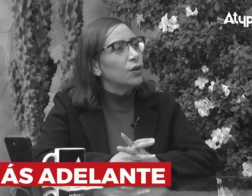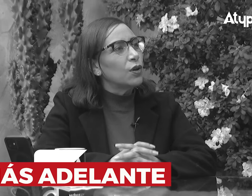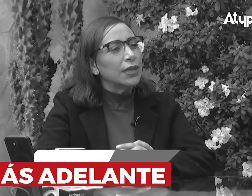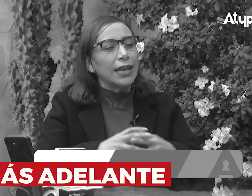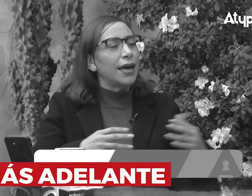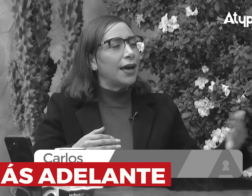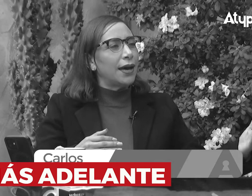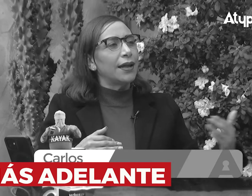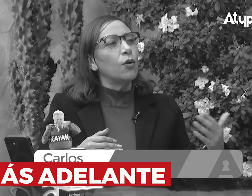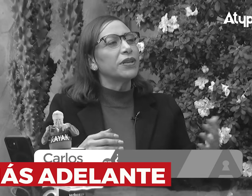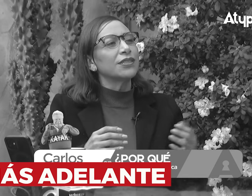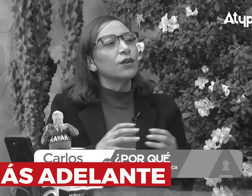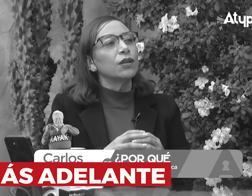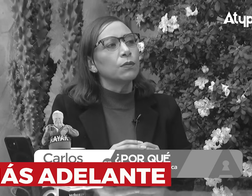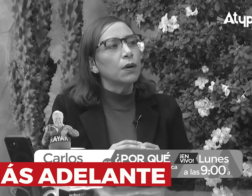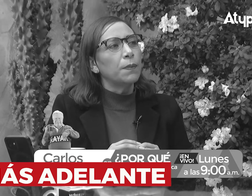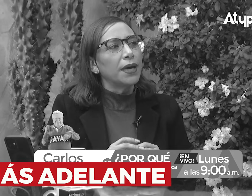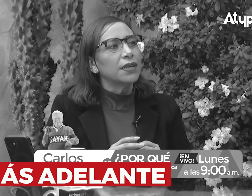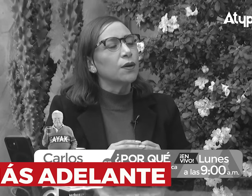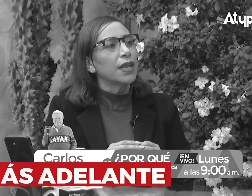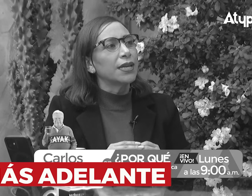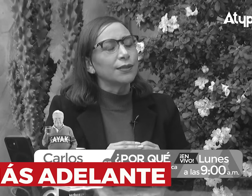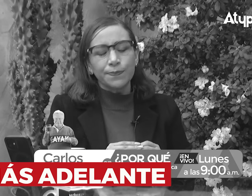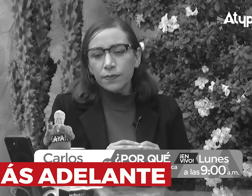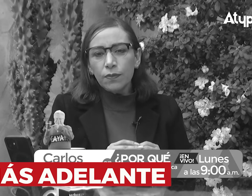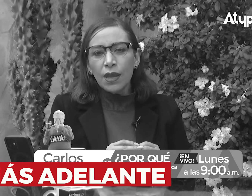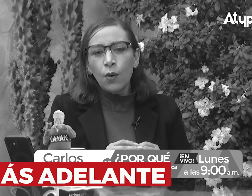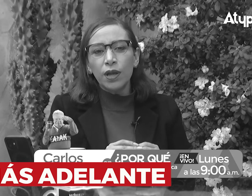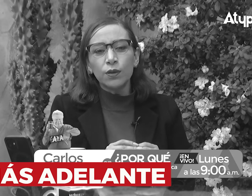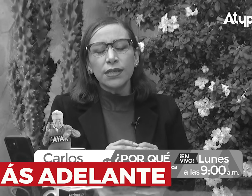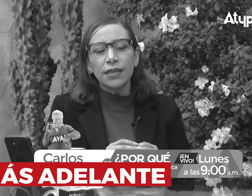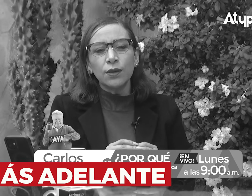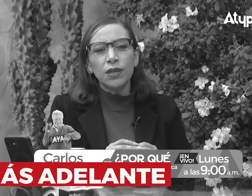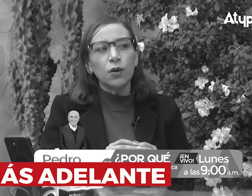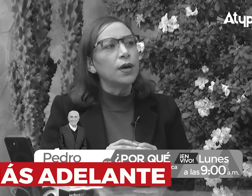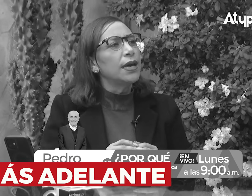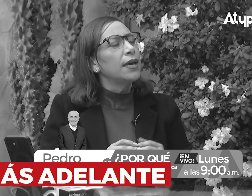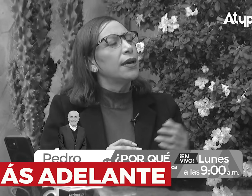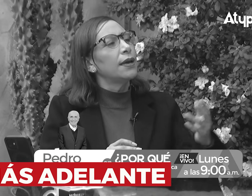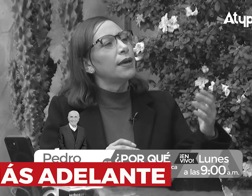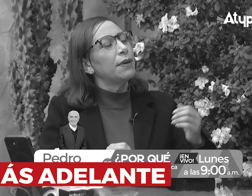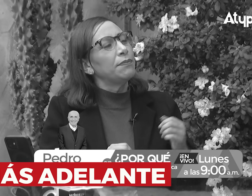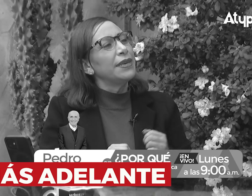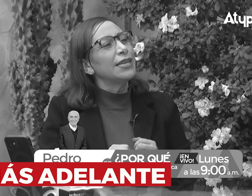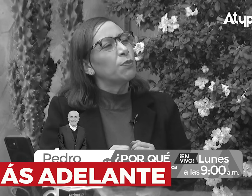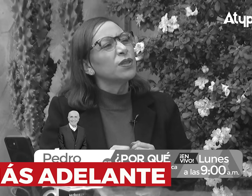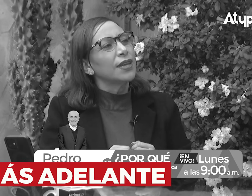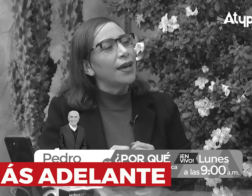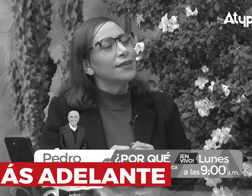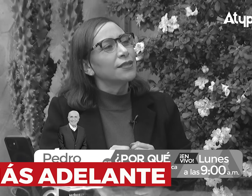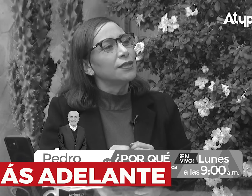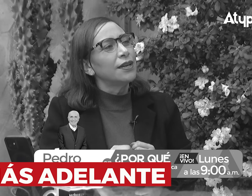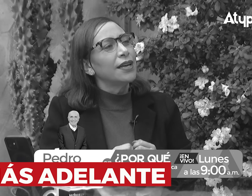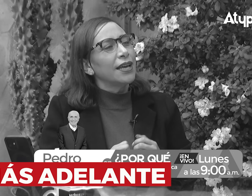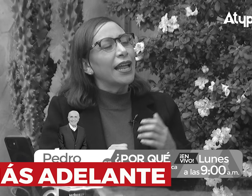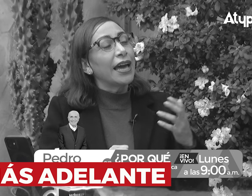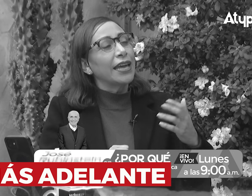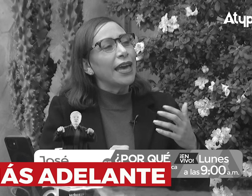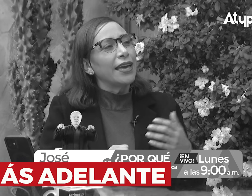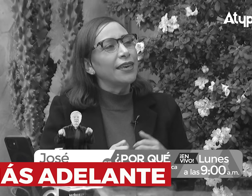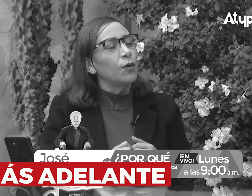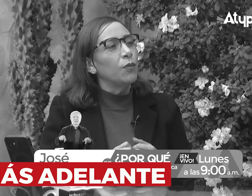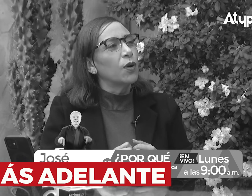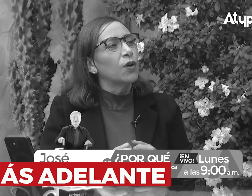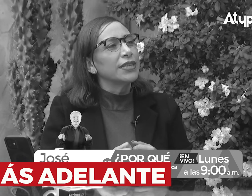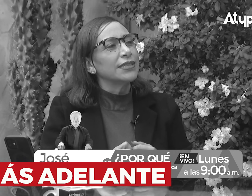el asunto de la conversación que tuvo con biden recordarás cuando se sentó y dijo mi esposa no que la